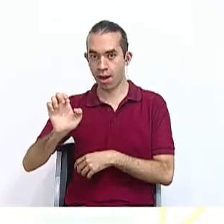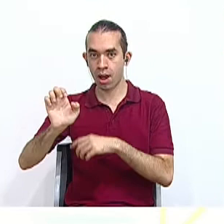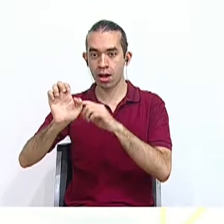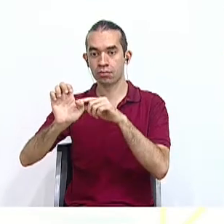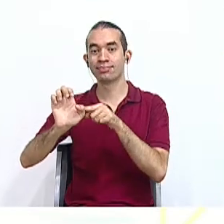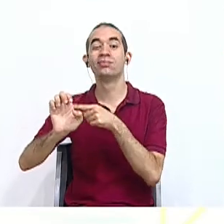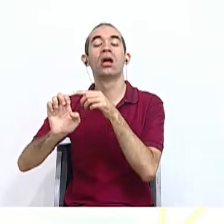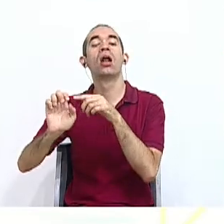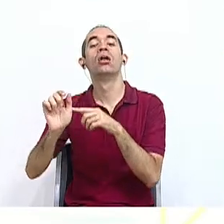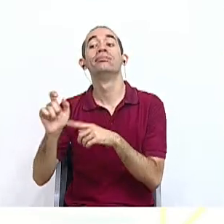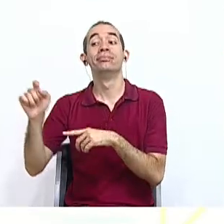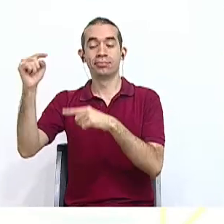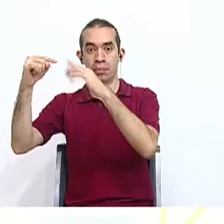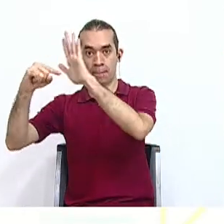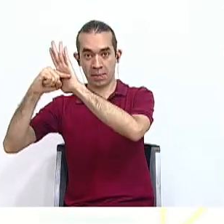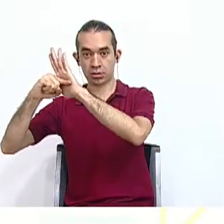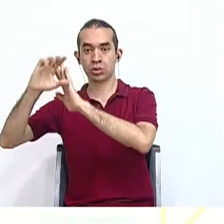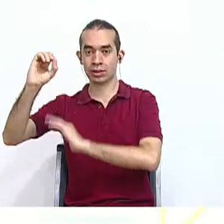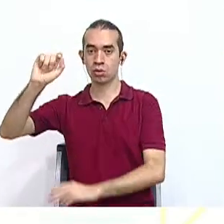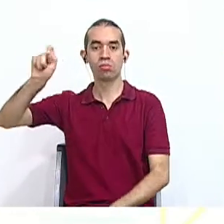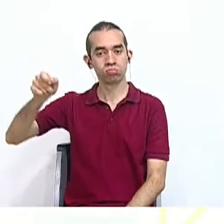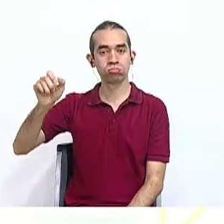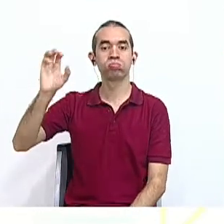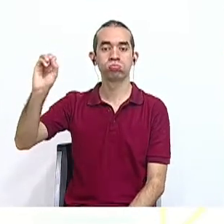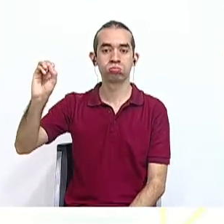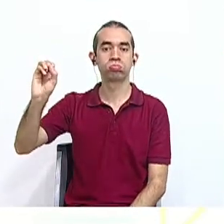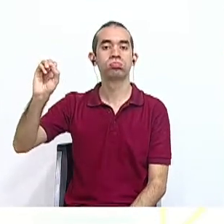elevado a la menos